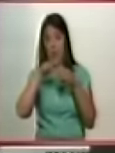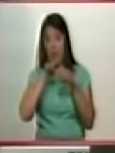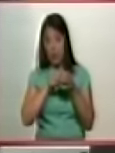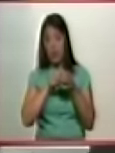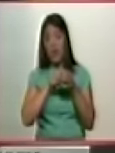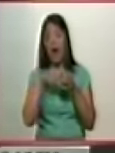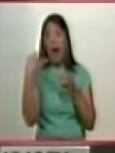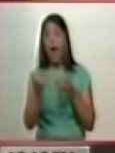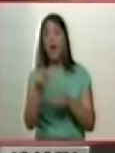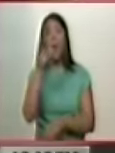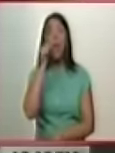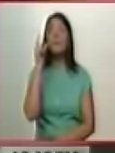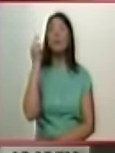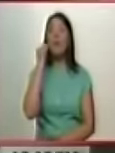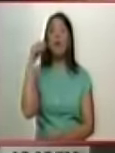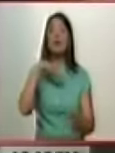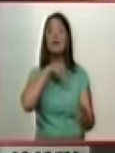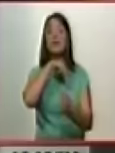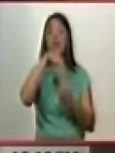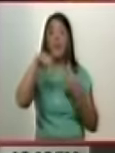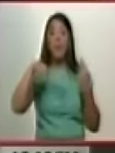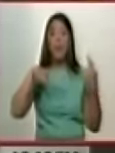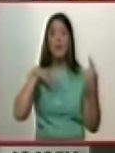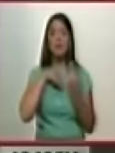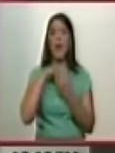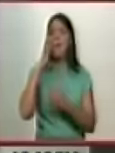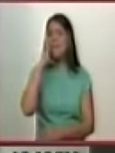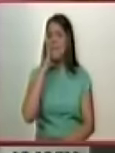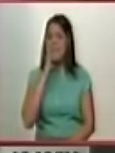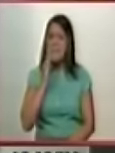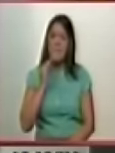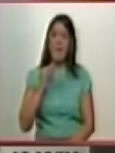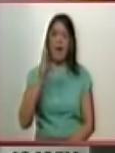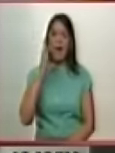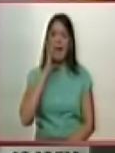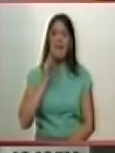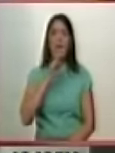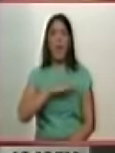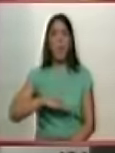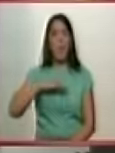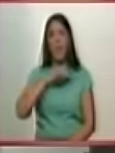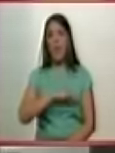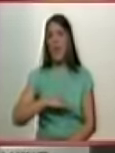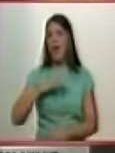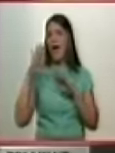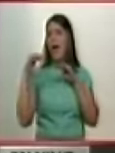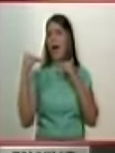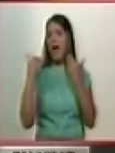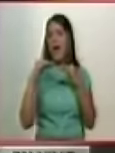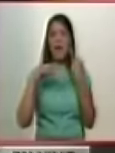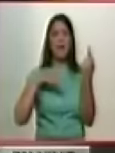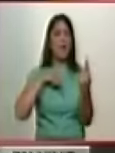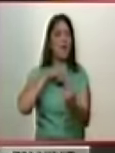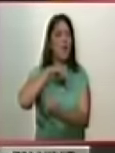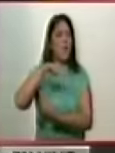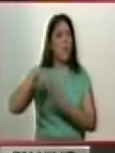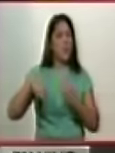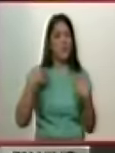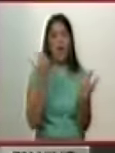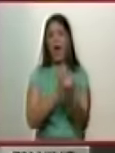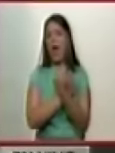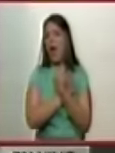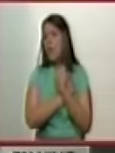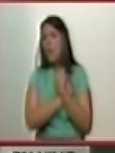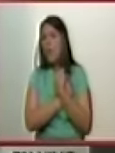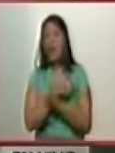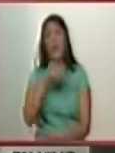la revolución hombres y mujeres con una larga trayectoria moral, ética, revolucionaria, amorosa por